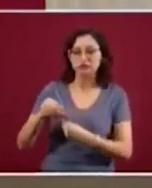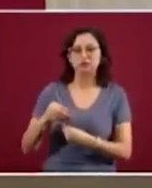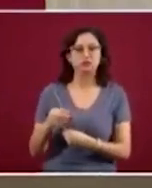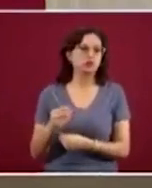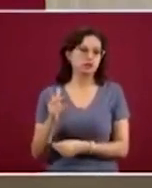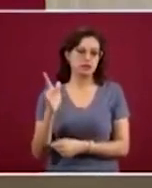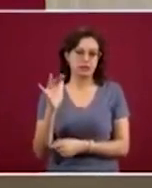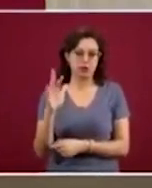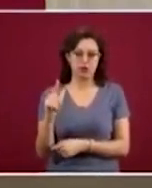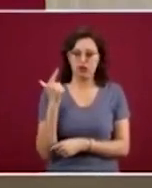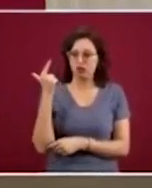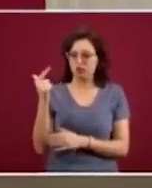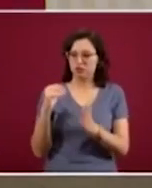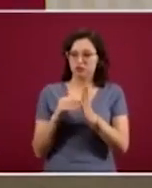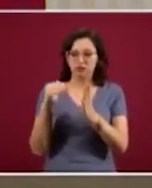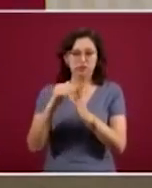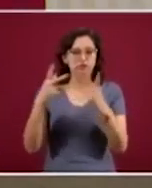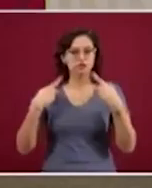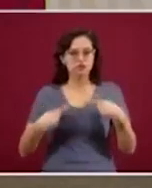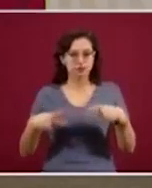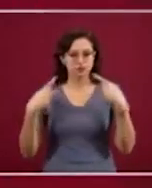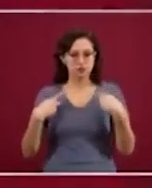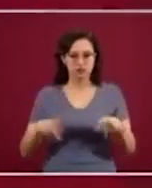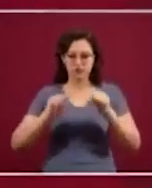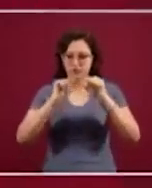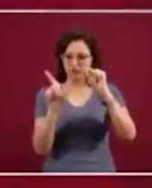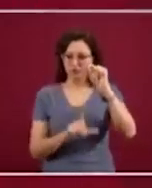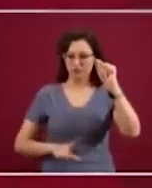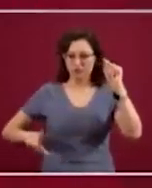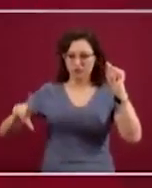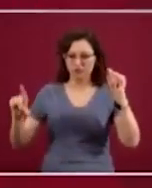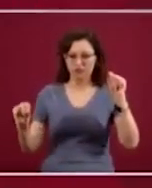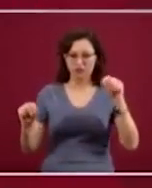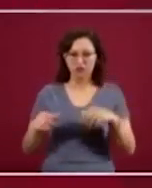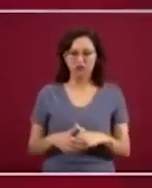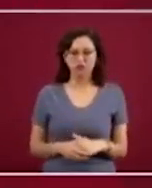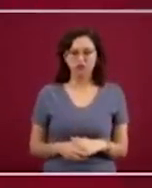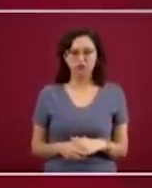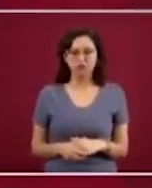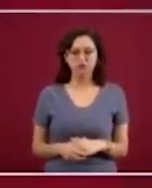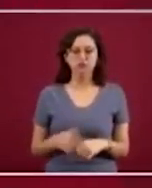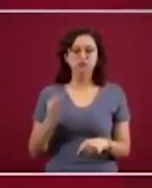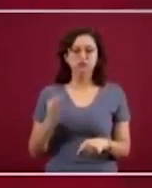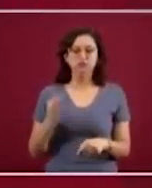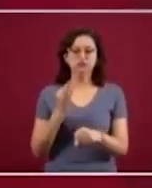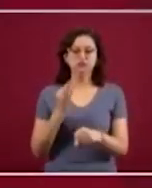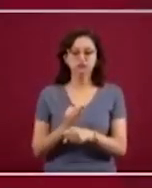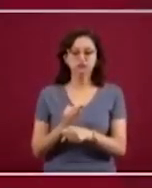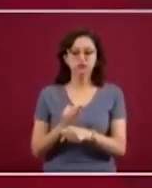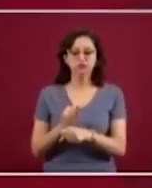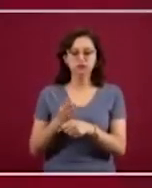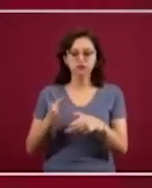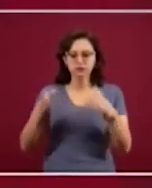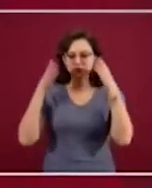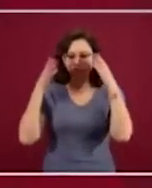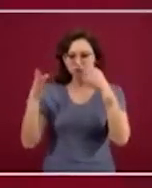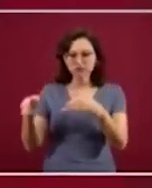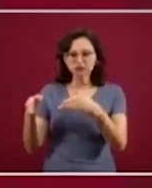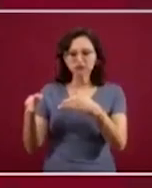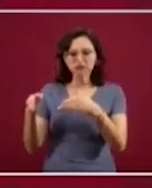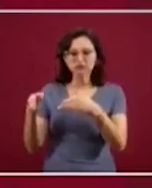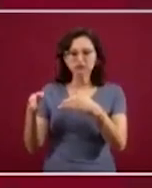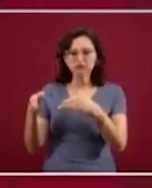cerca de 57 millones de personas la medida de seguridad sanitaria está destinada a